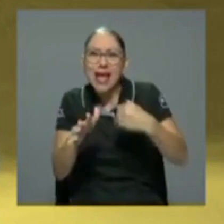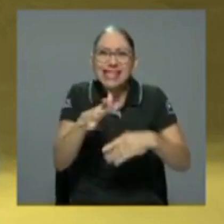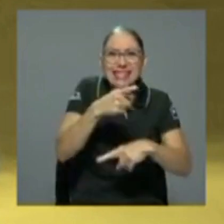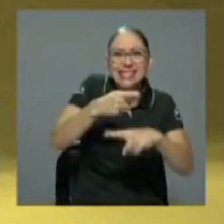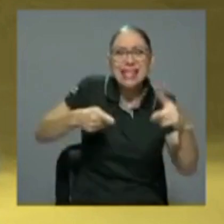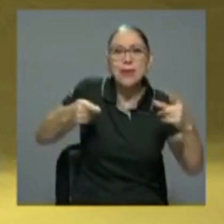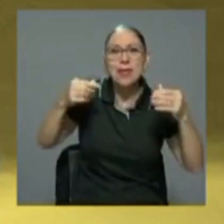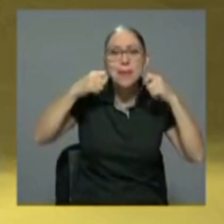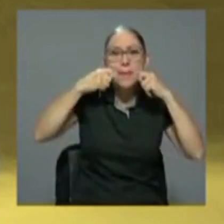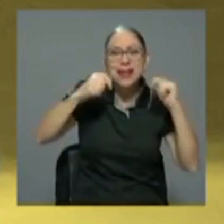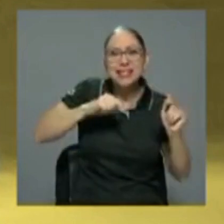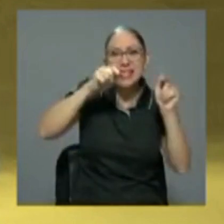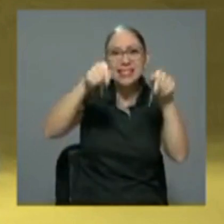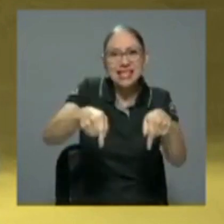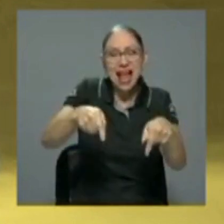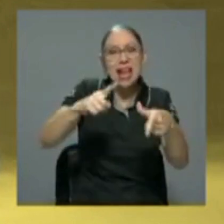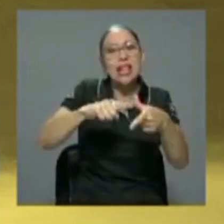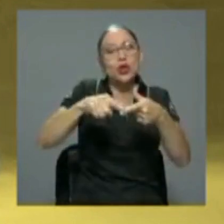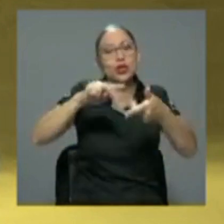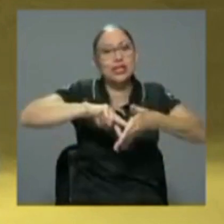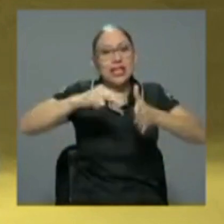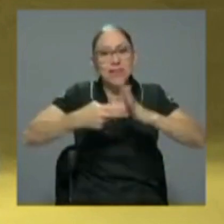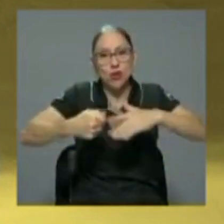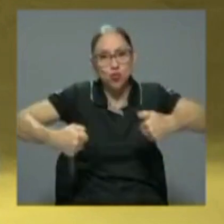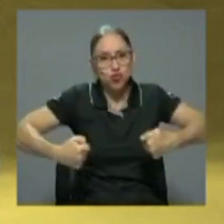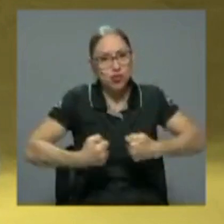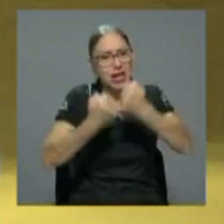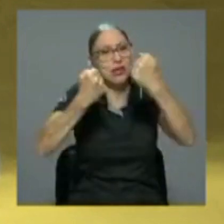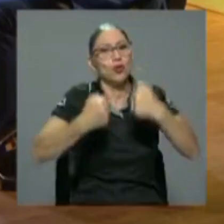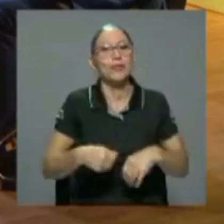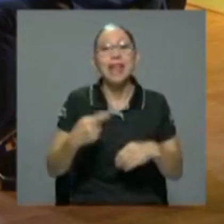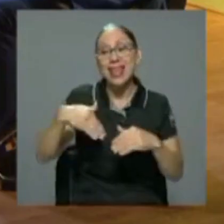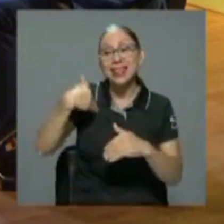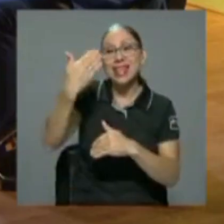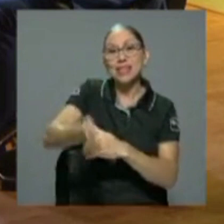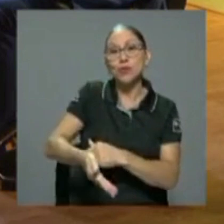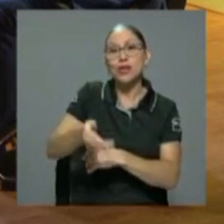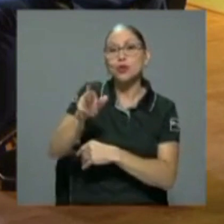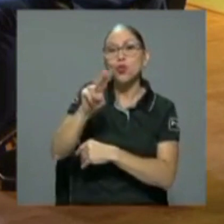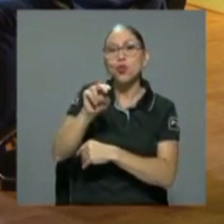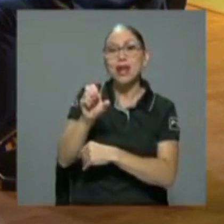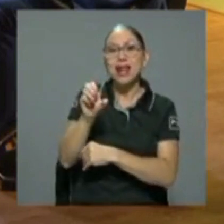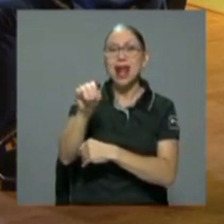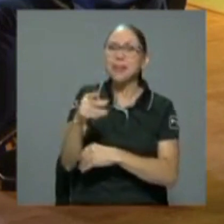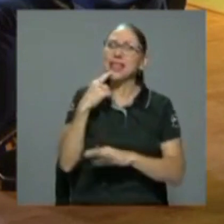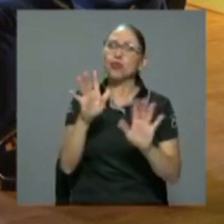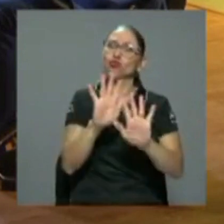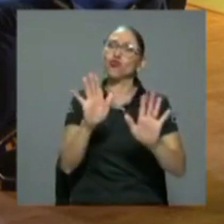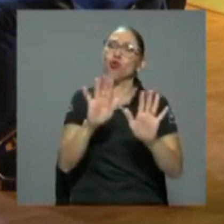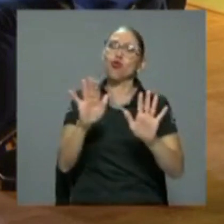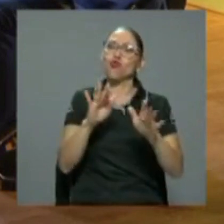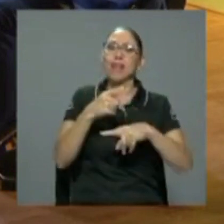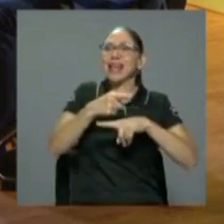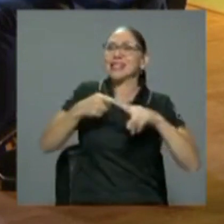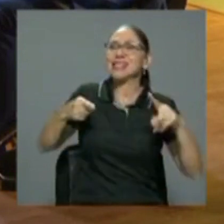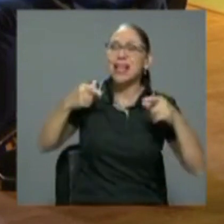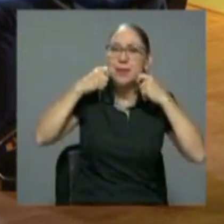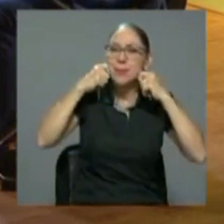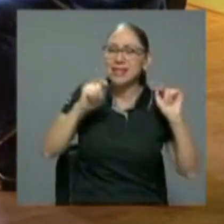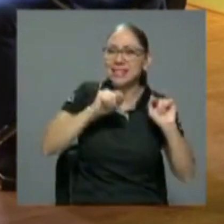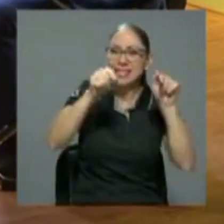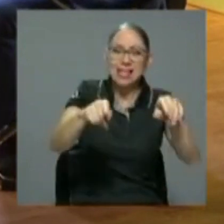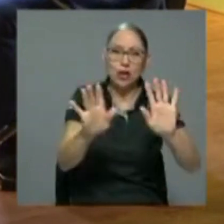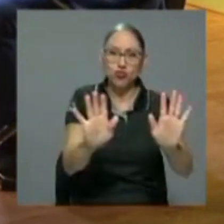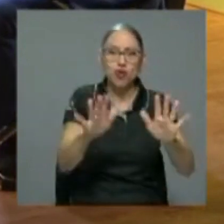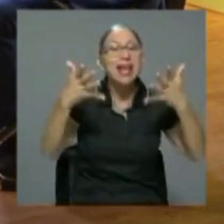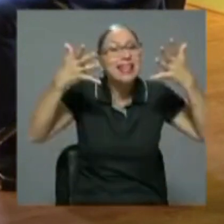para nosotros. Después, UNAM desistió del formato semipresencial y pudo garantizar que ya con la llegada del